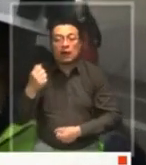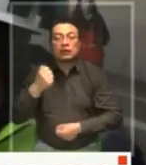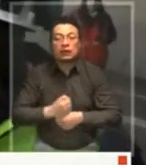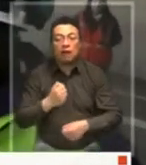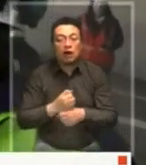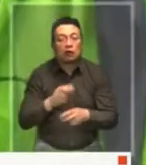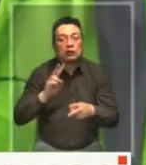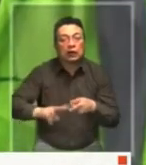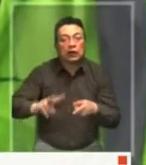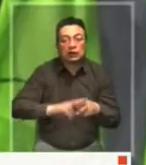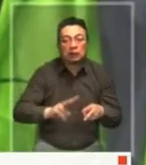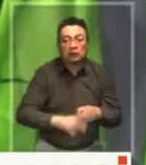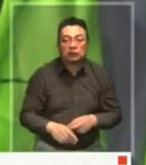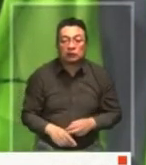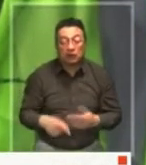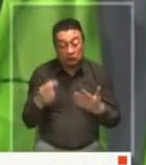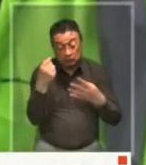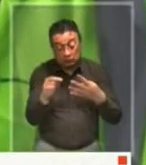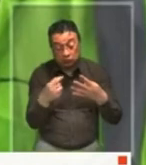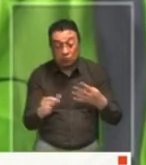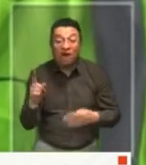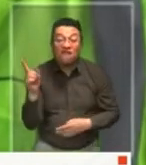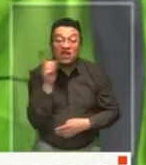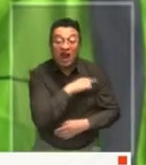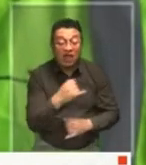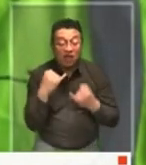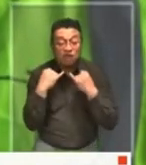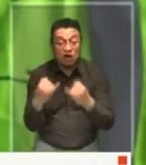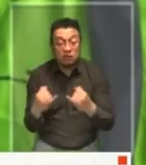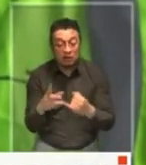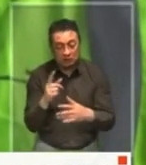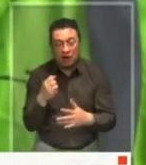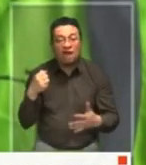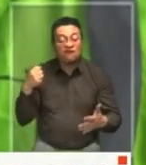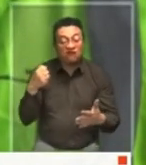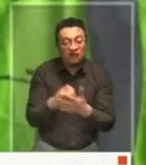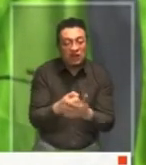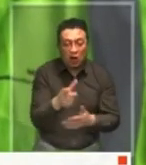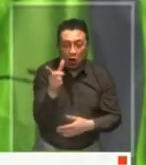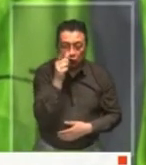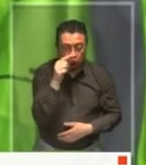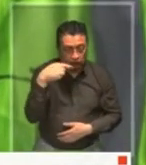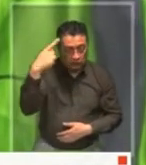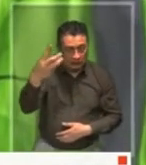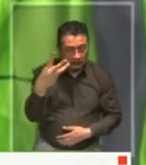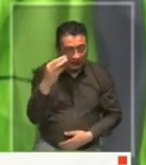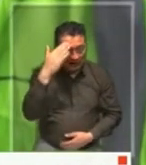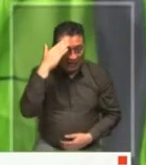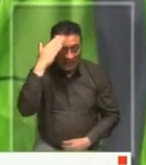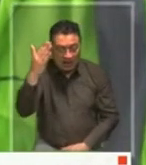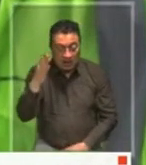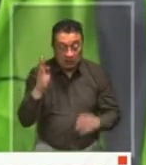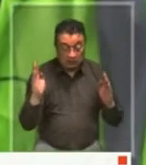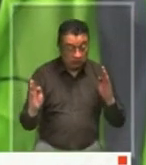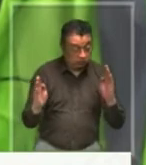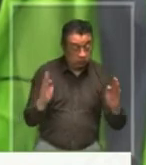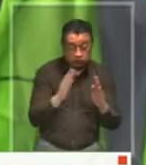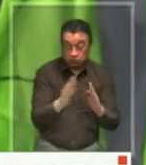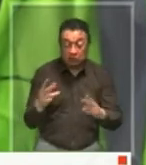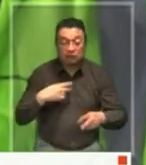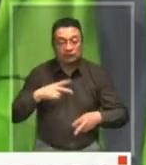de reparación. El resultado final del informe se va a encontrar a finales del mes de octubre, en 30 días más, y en el intertanto estamos